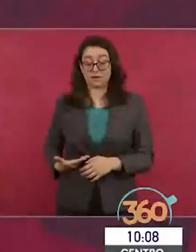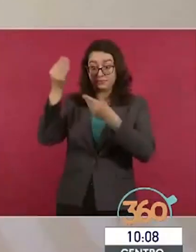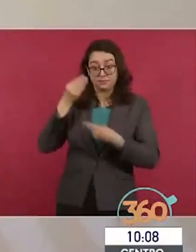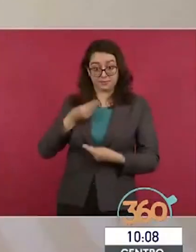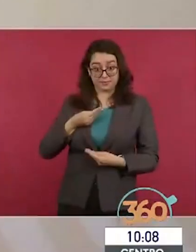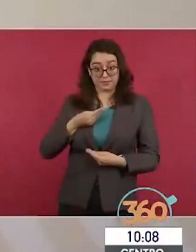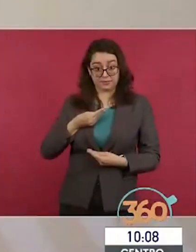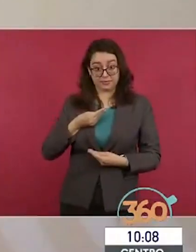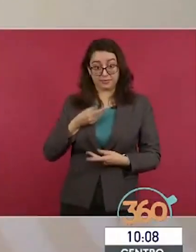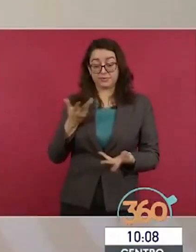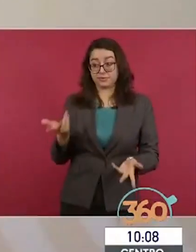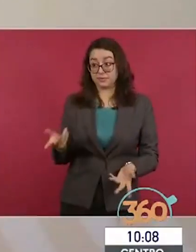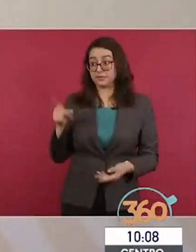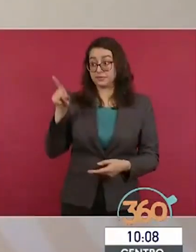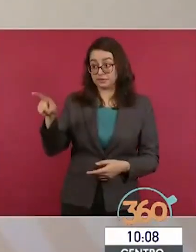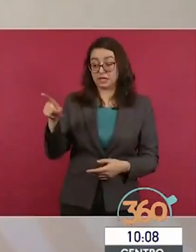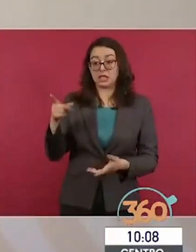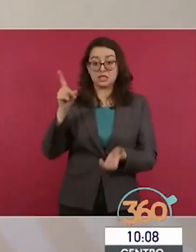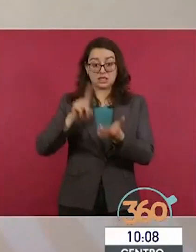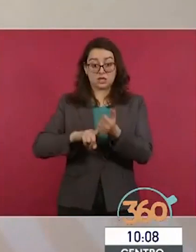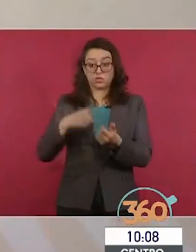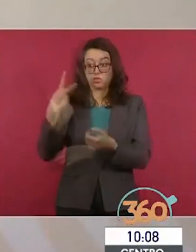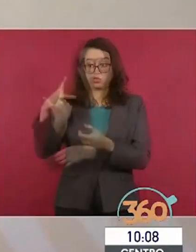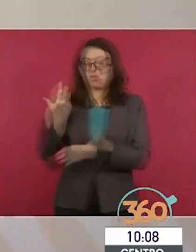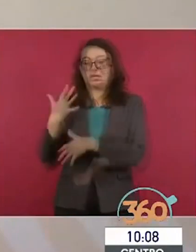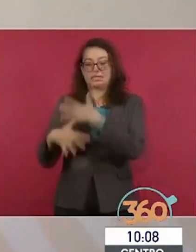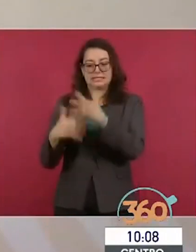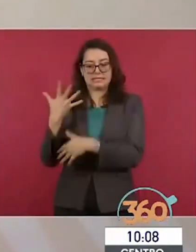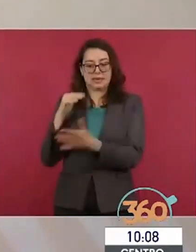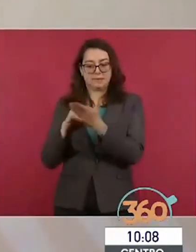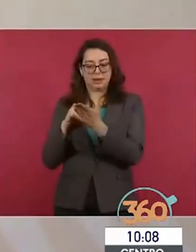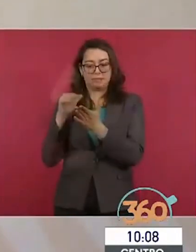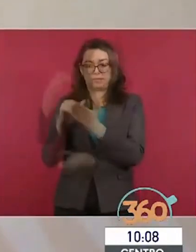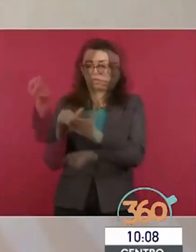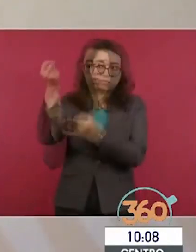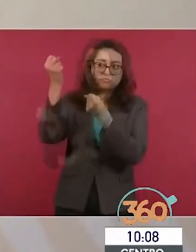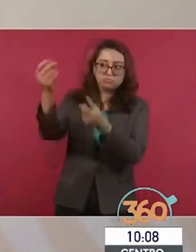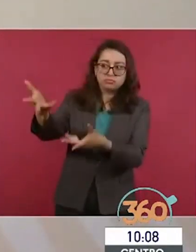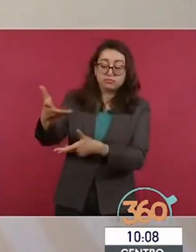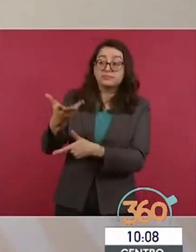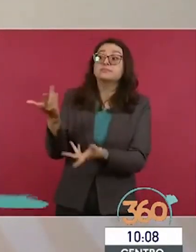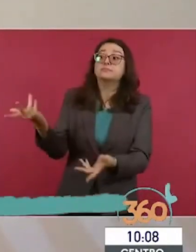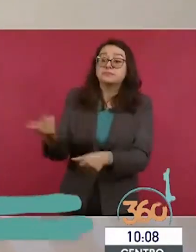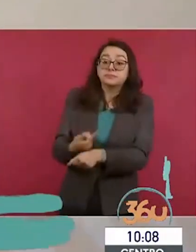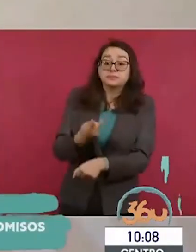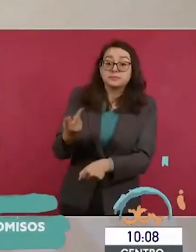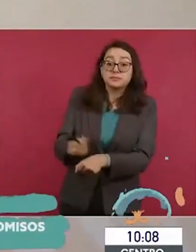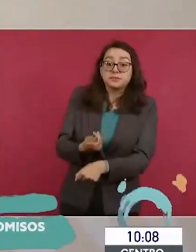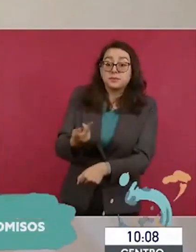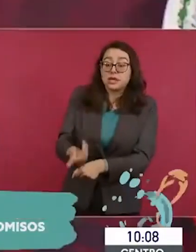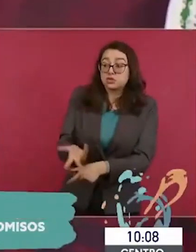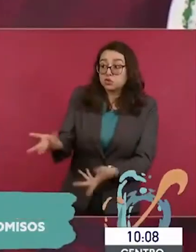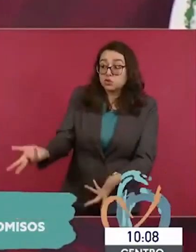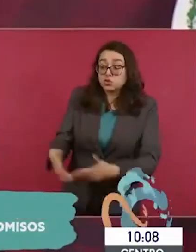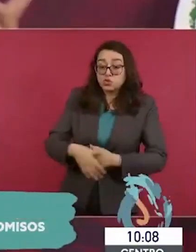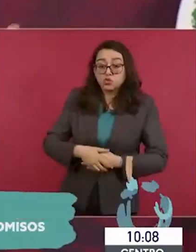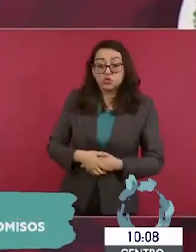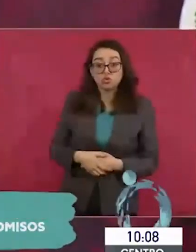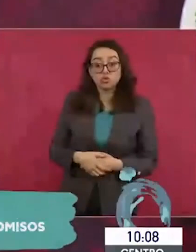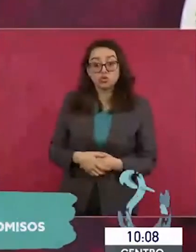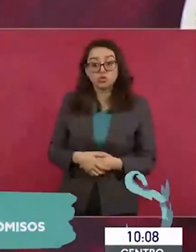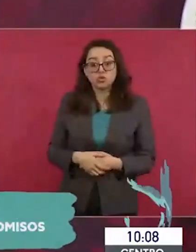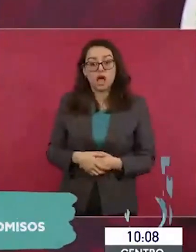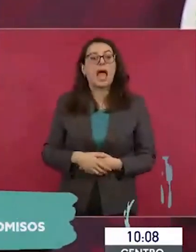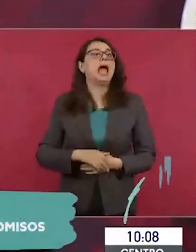15,000 millones, ¿no? Y todavía no veo claro qué están pensando, porque pues no se puede esa